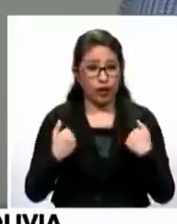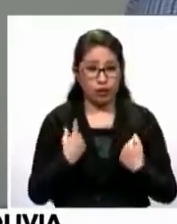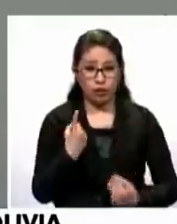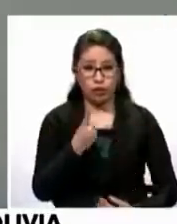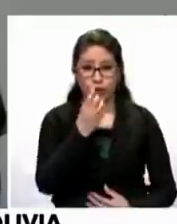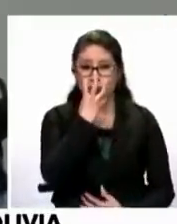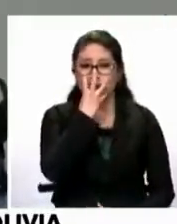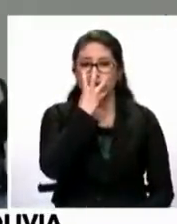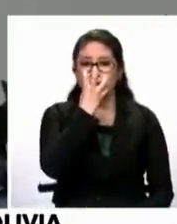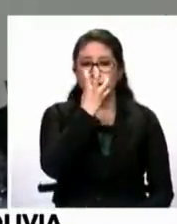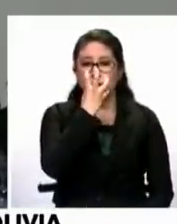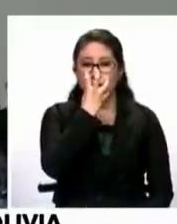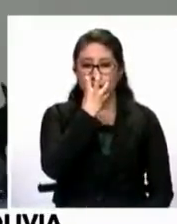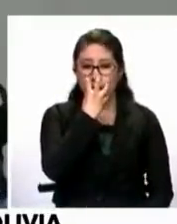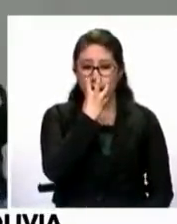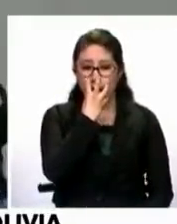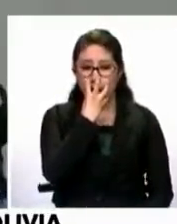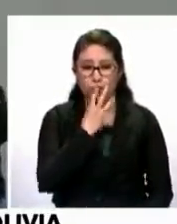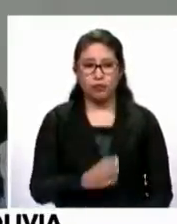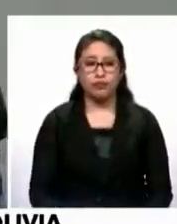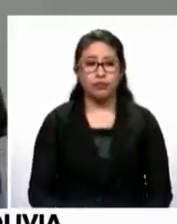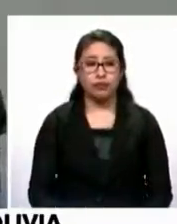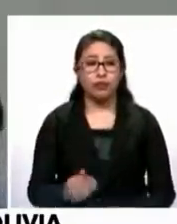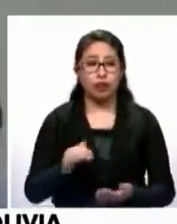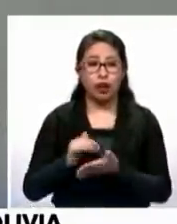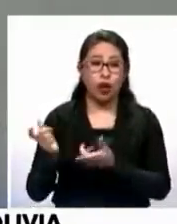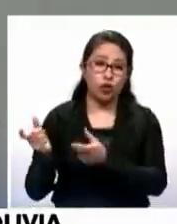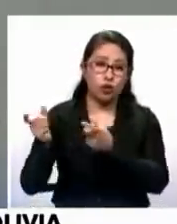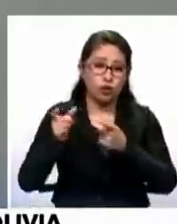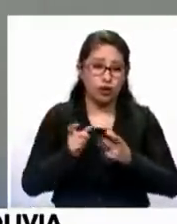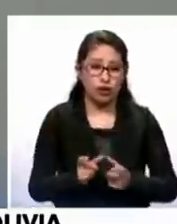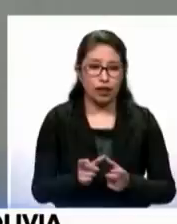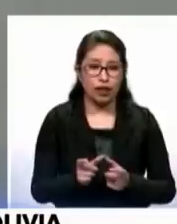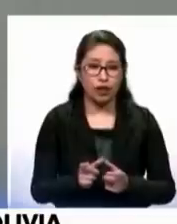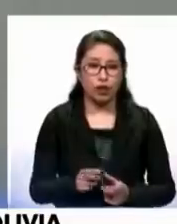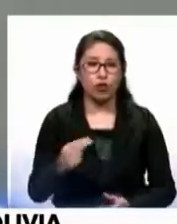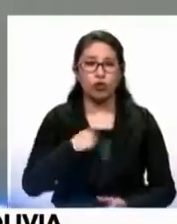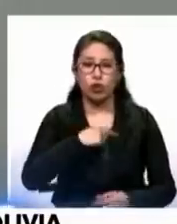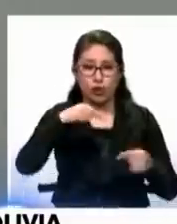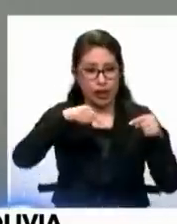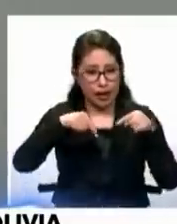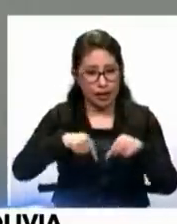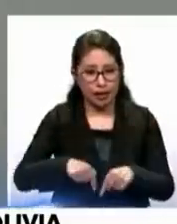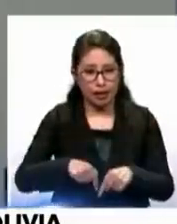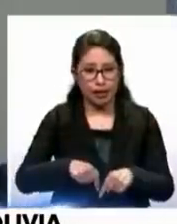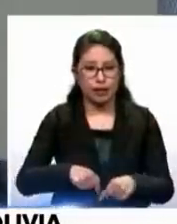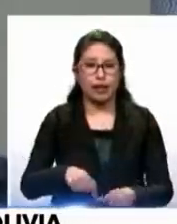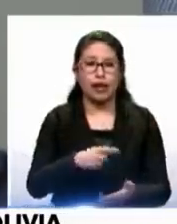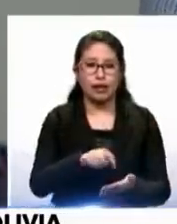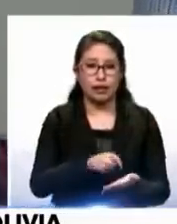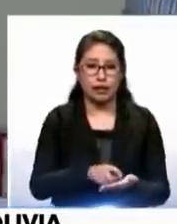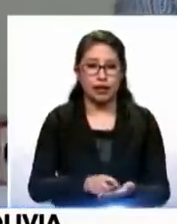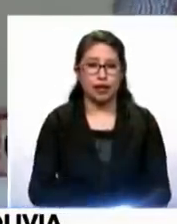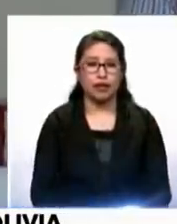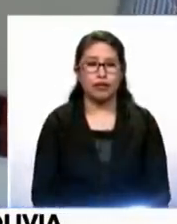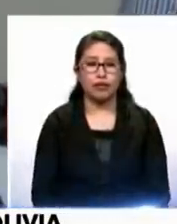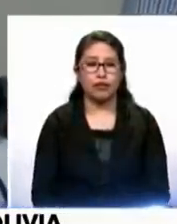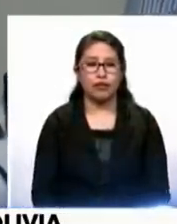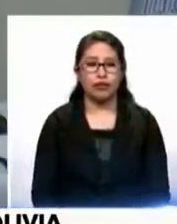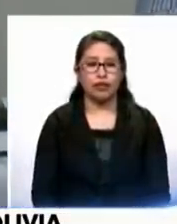que es también de donación y hemos querido traerlo acá a nuestro pueblo.